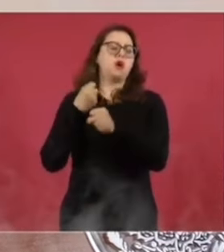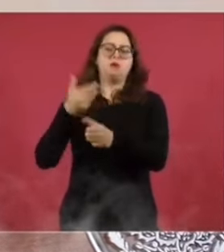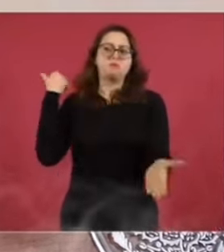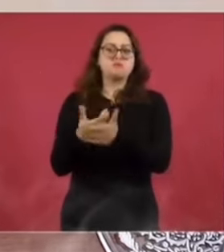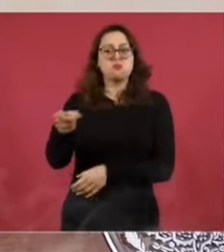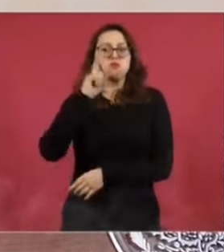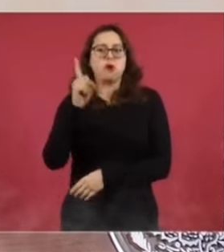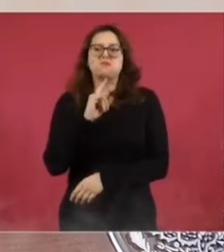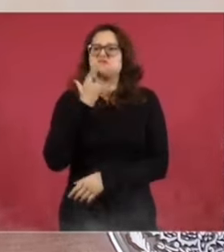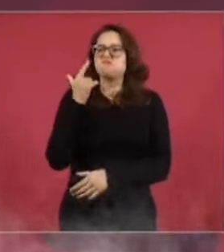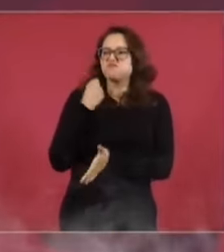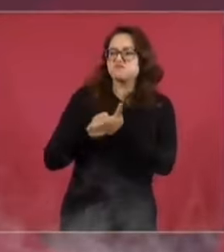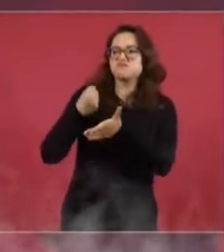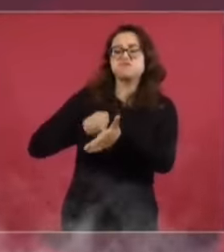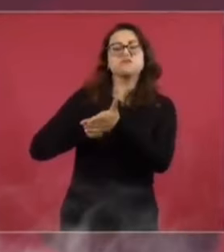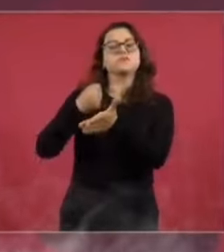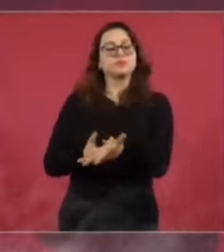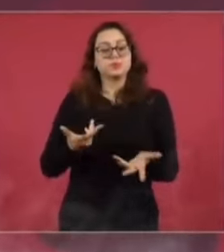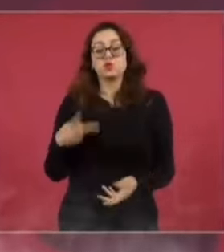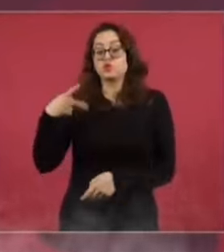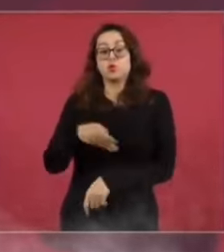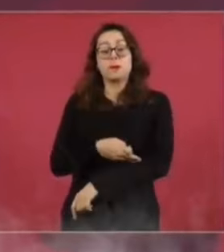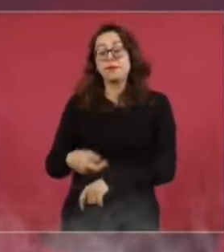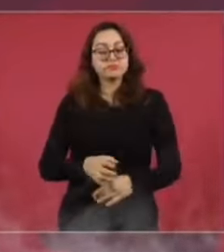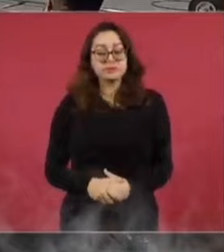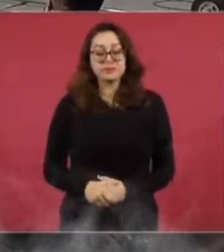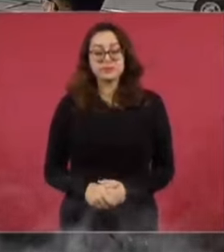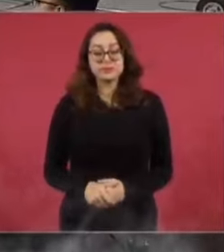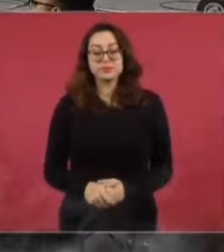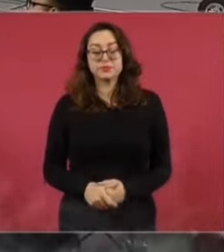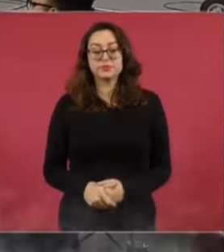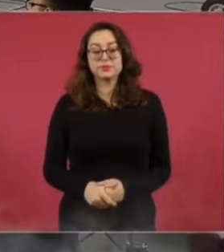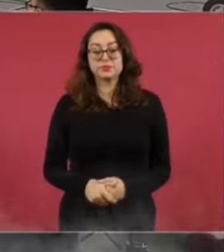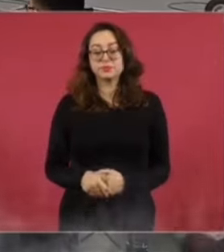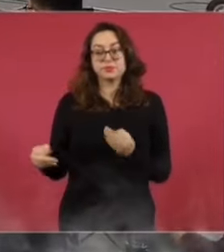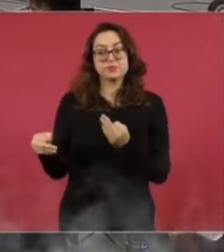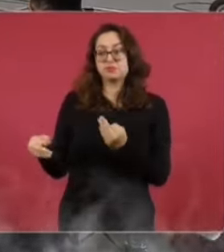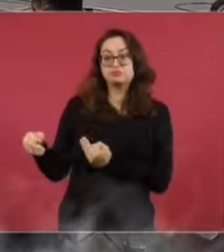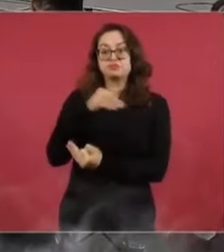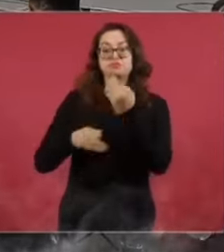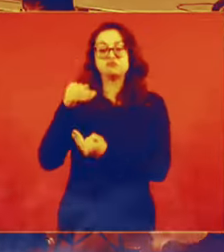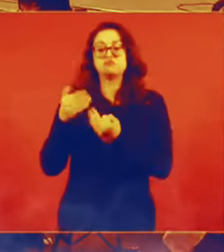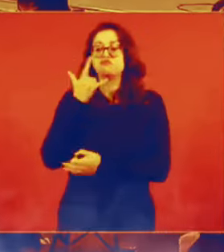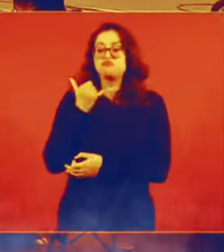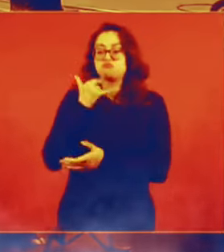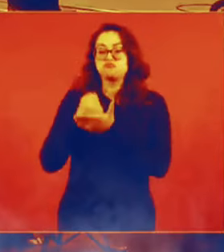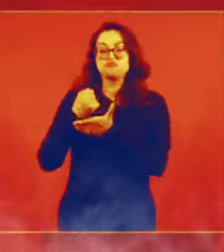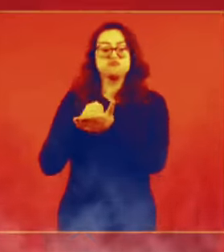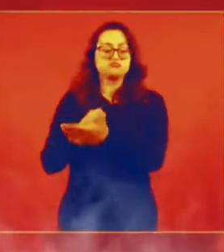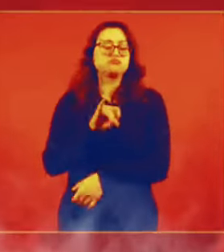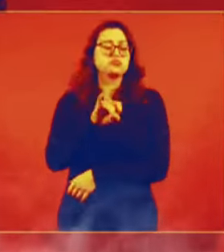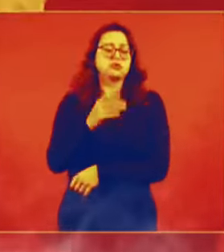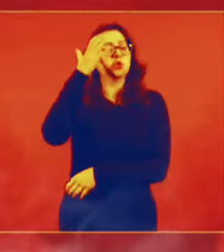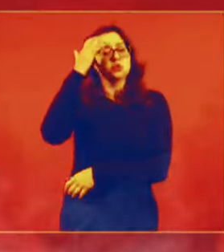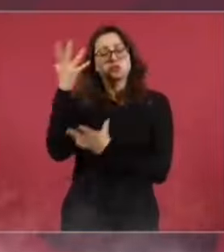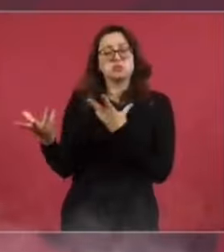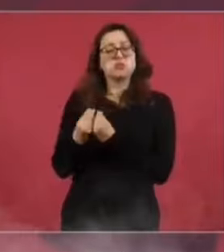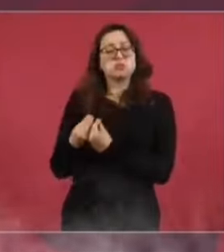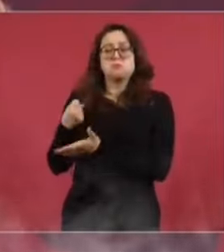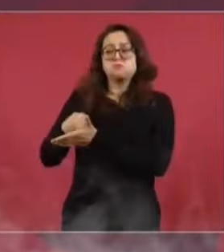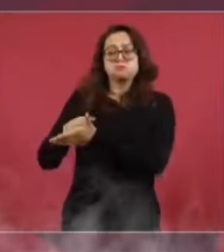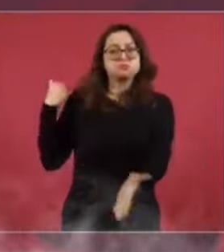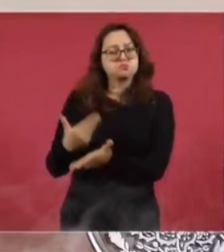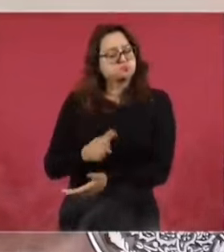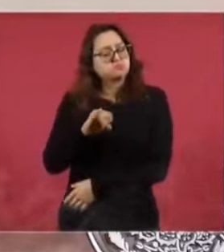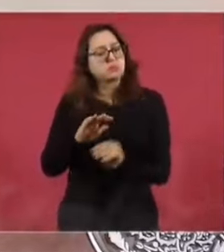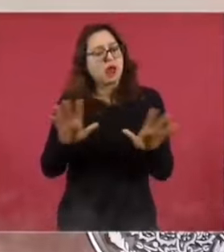luchando por la democracia, y también la familia, todos, entonces sí están vinculados a mí, ¿cómo no? Y es un